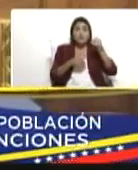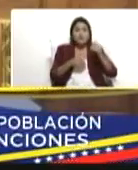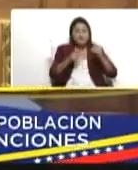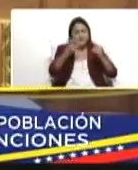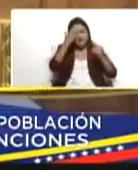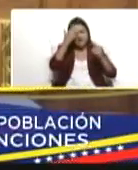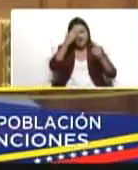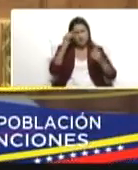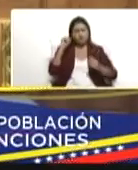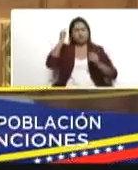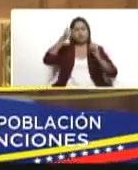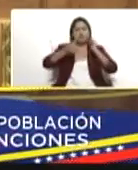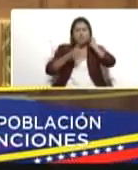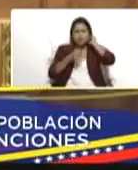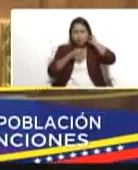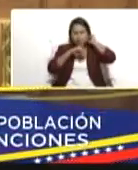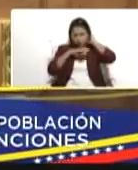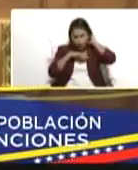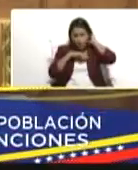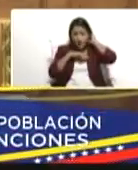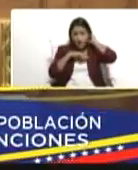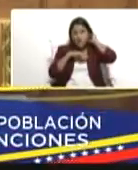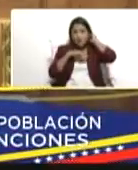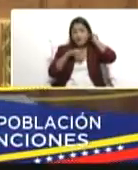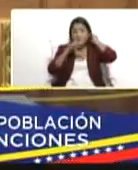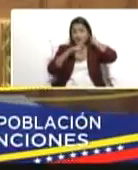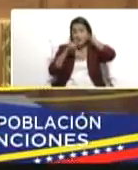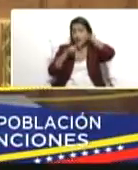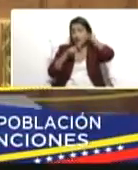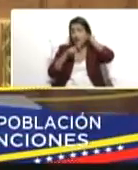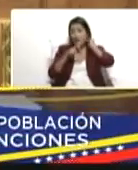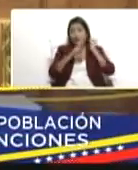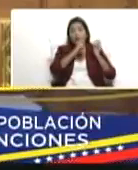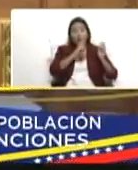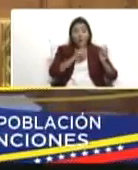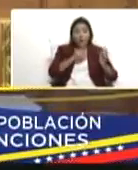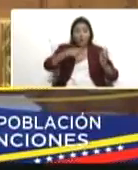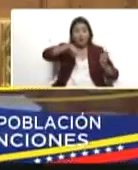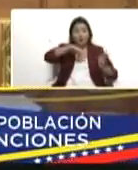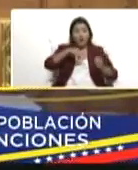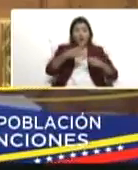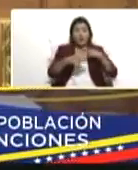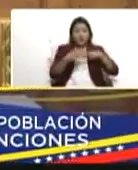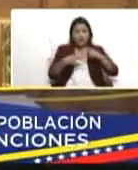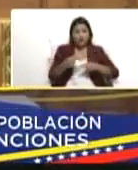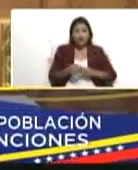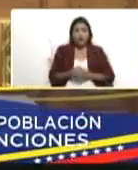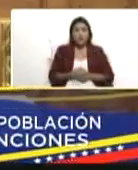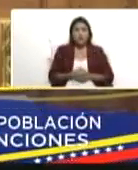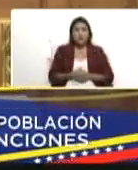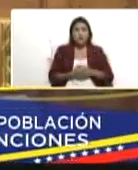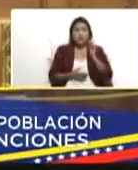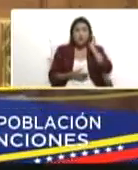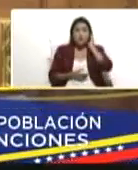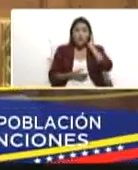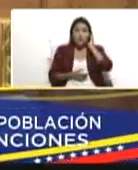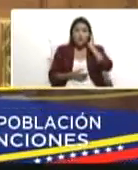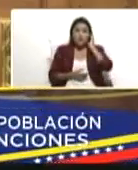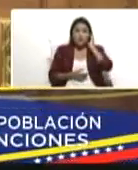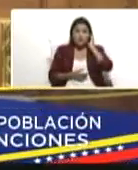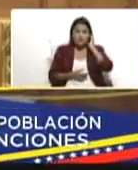Casos histórico agentes del enemigo y así pasó para atarnos desde la